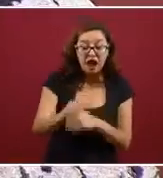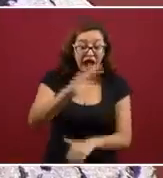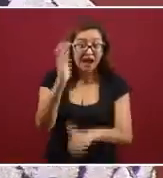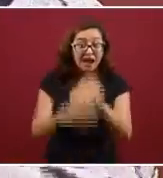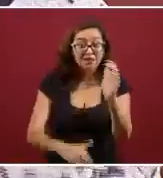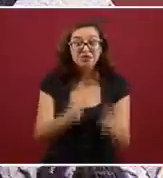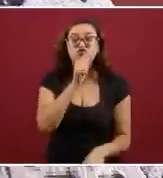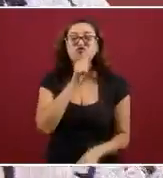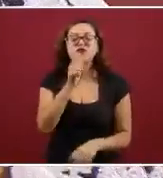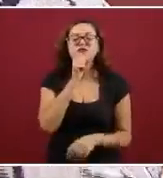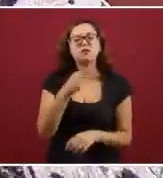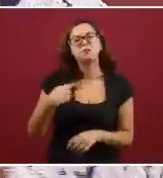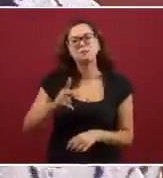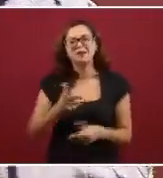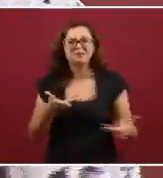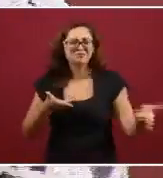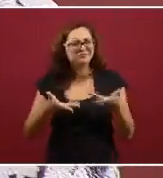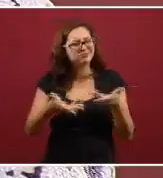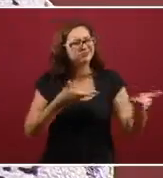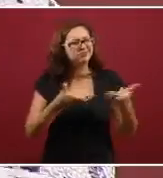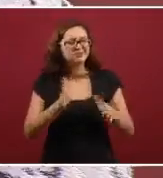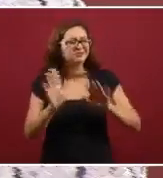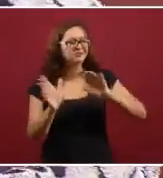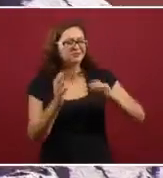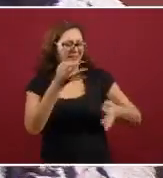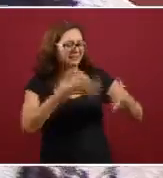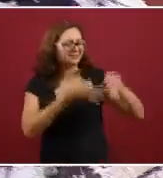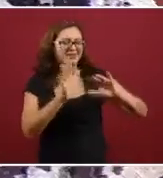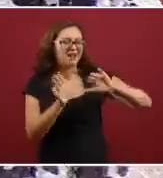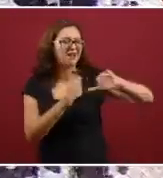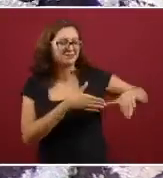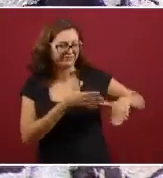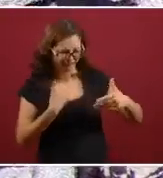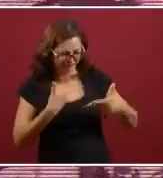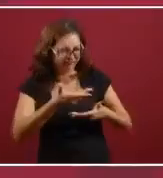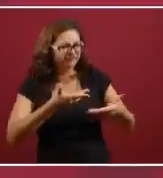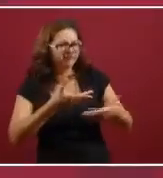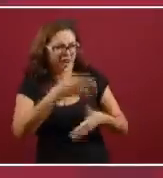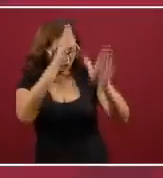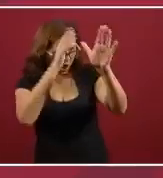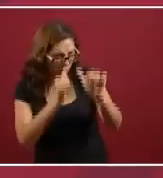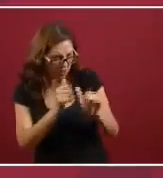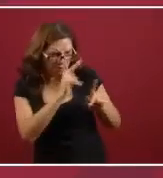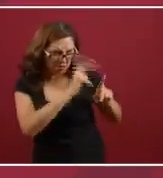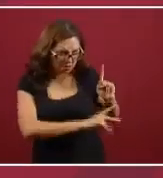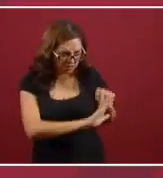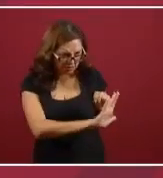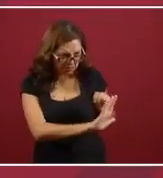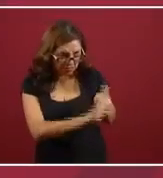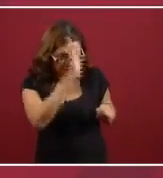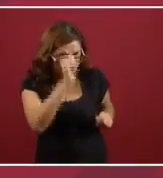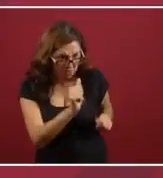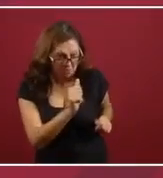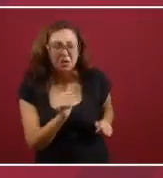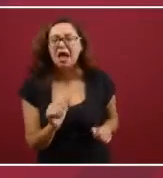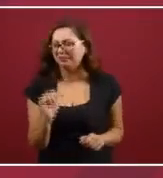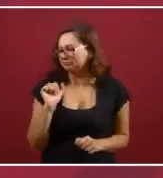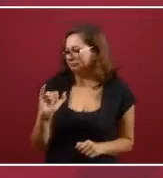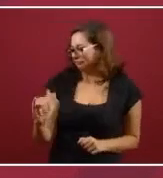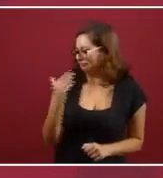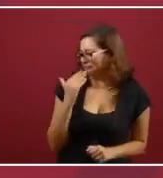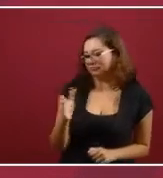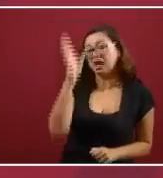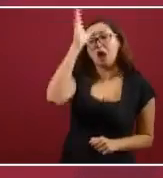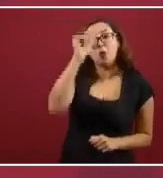los tomateros es un acuerdo de suspensión de la investigación. Eso, ese acuerdo de suspensión de la